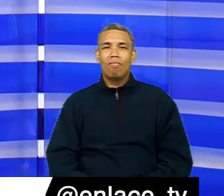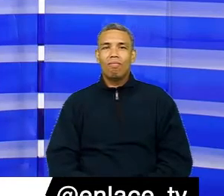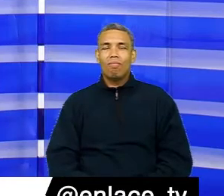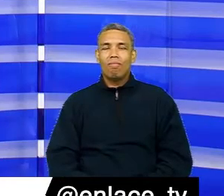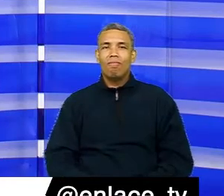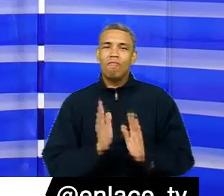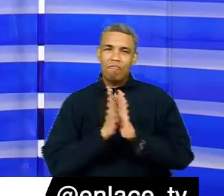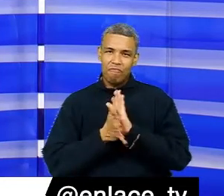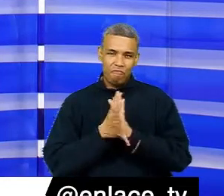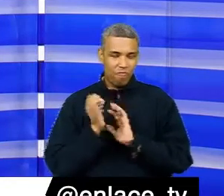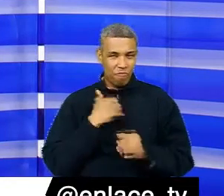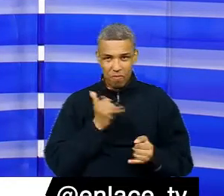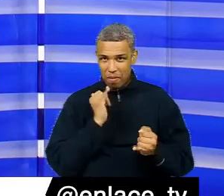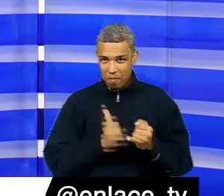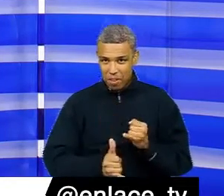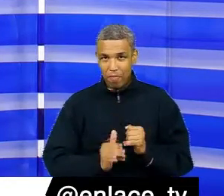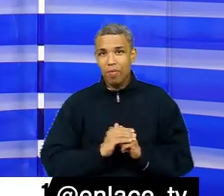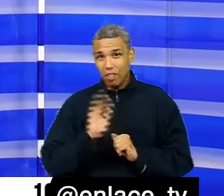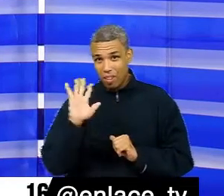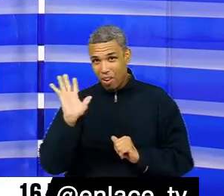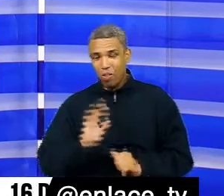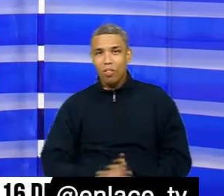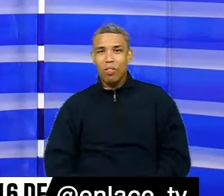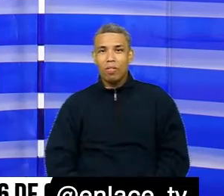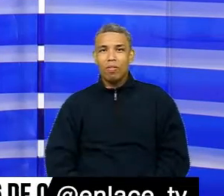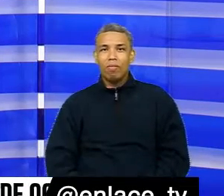buena información de cultura y entretenimiento. Chao, chao.